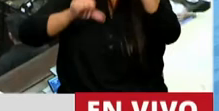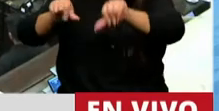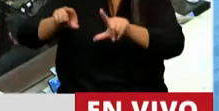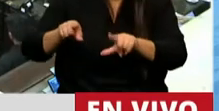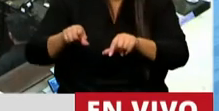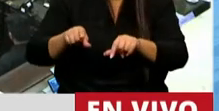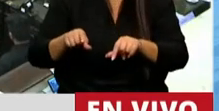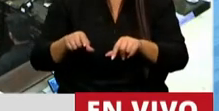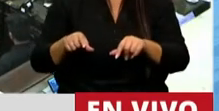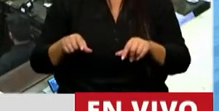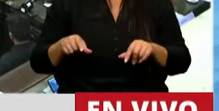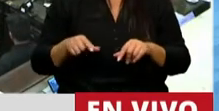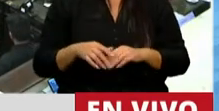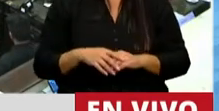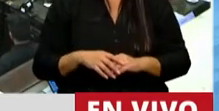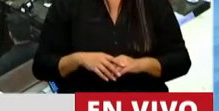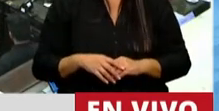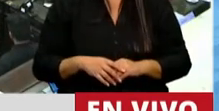vez.